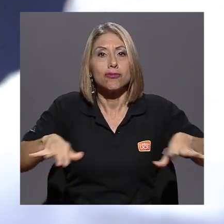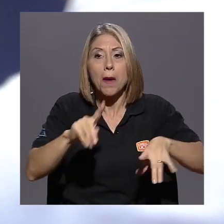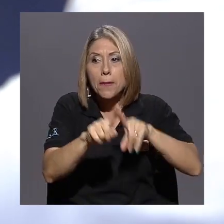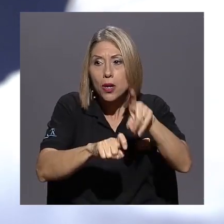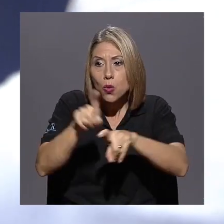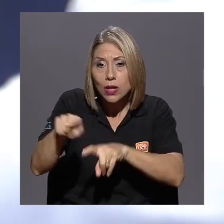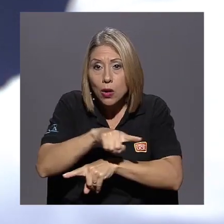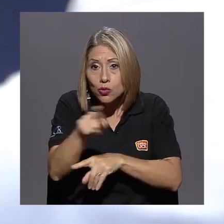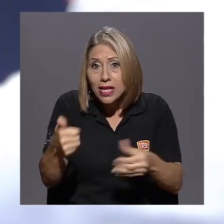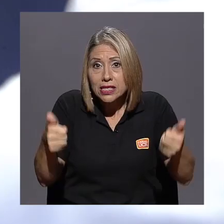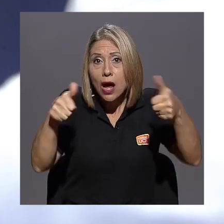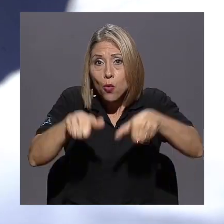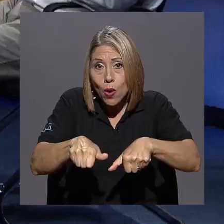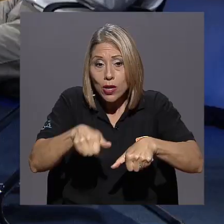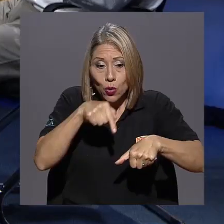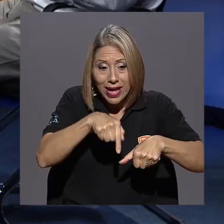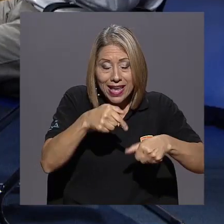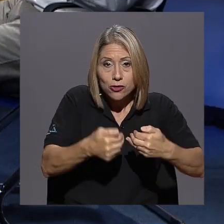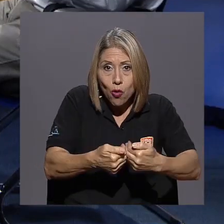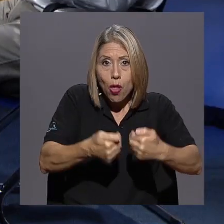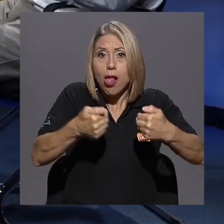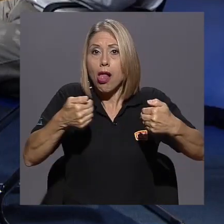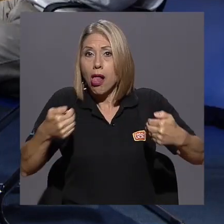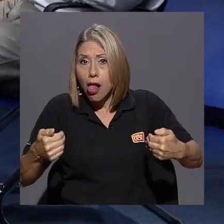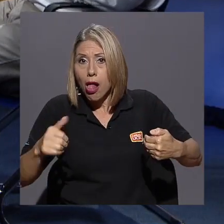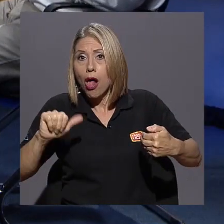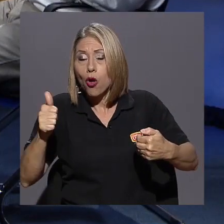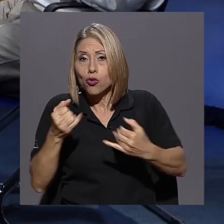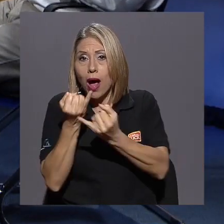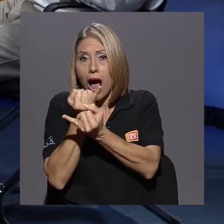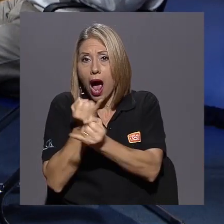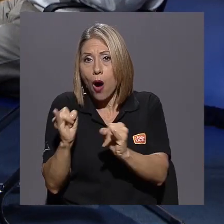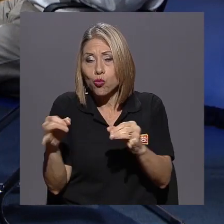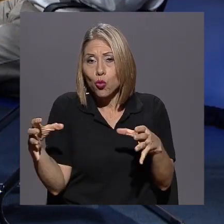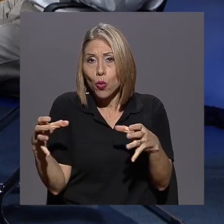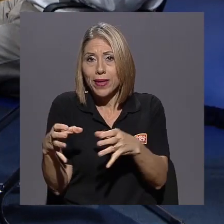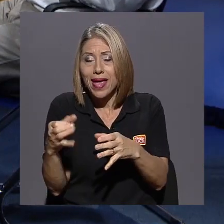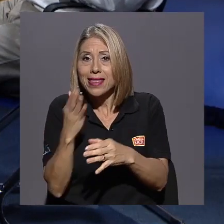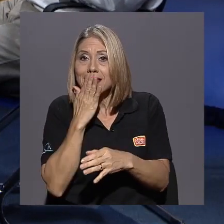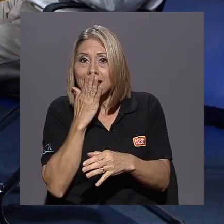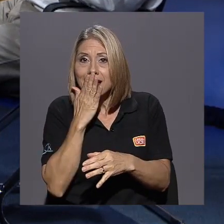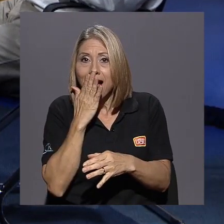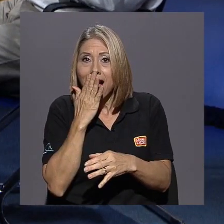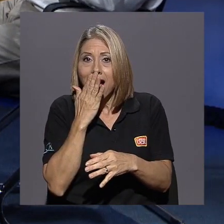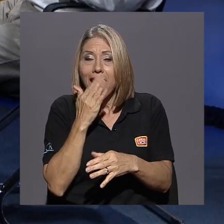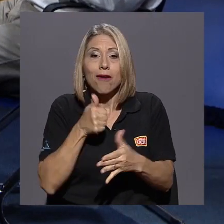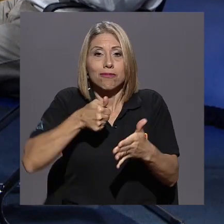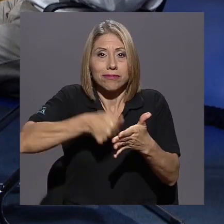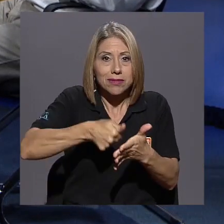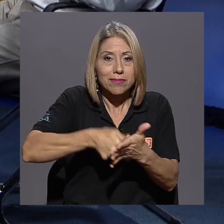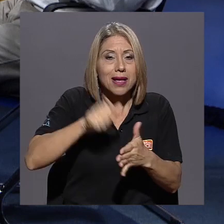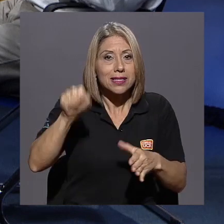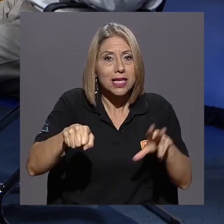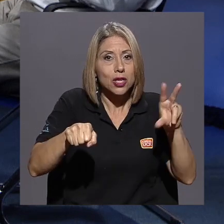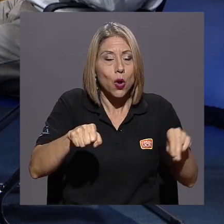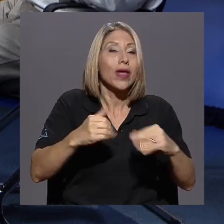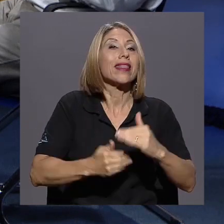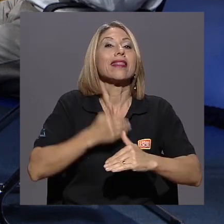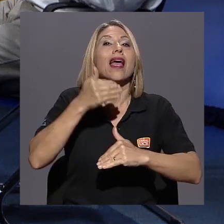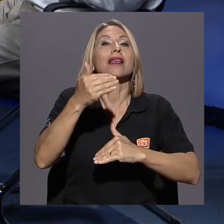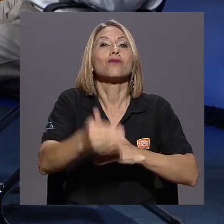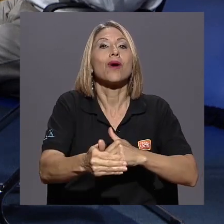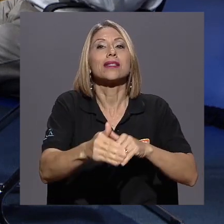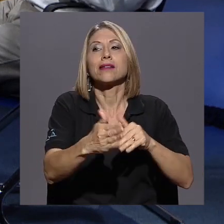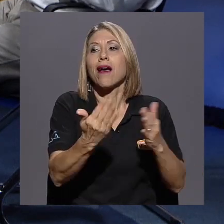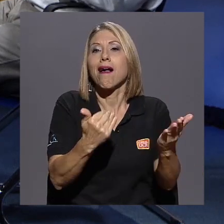tiene este acuerdo que este municipio se va a convertir en a otro indígena después convocar una asamblea autonómica que representa a toda